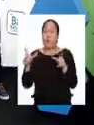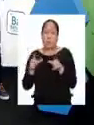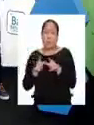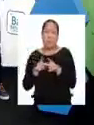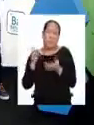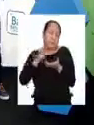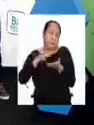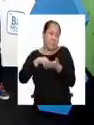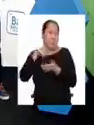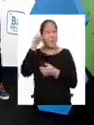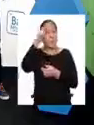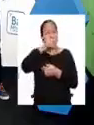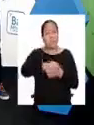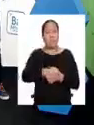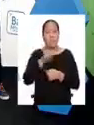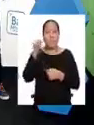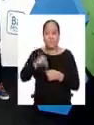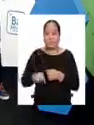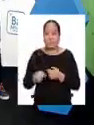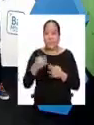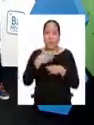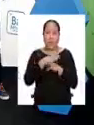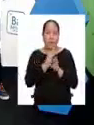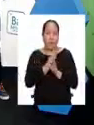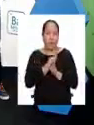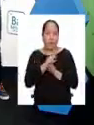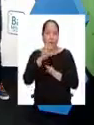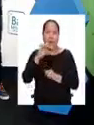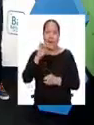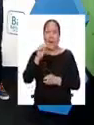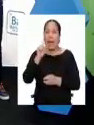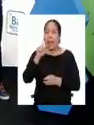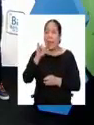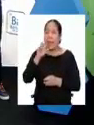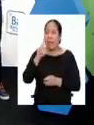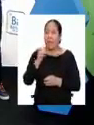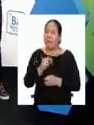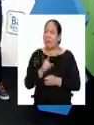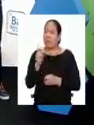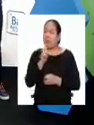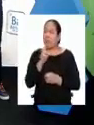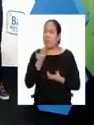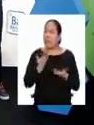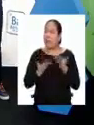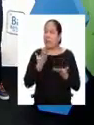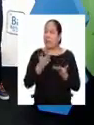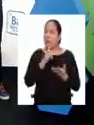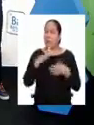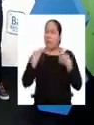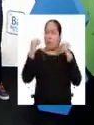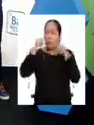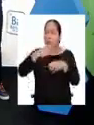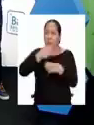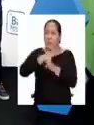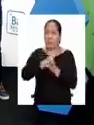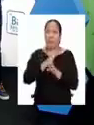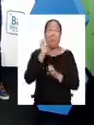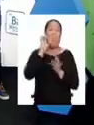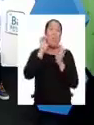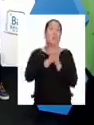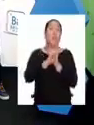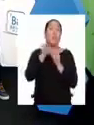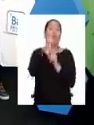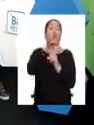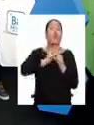difícil, hay realidades más complejas que son casi imposibles de simular. ¿Como cuáles, por ejemplo? Realidades sociales